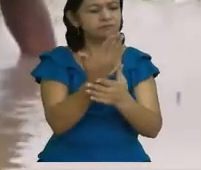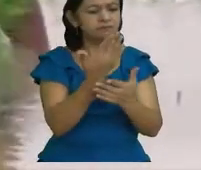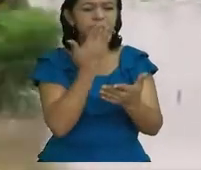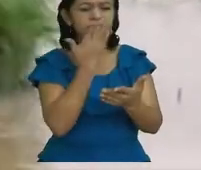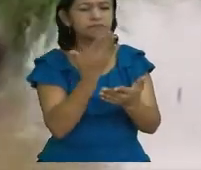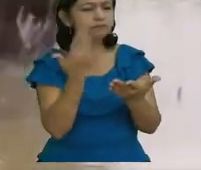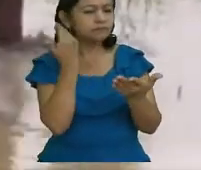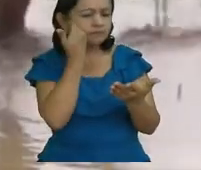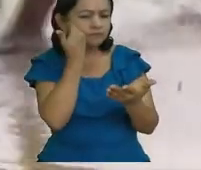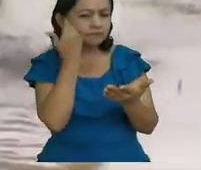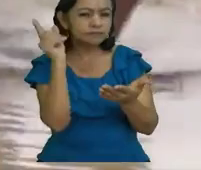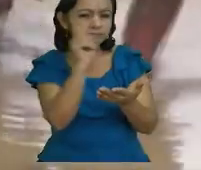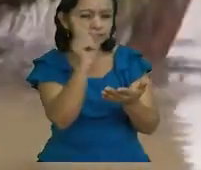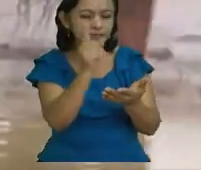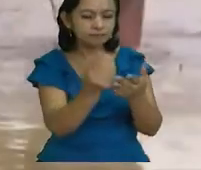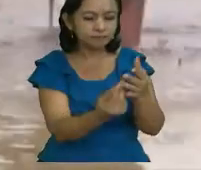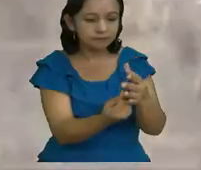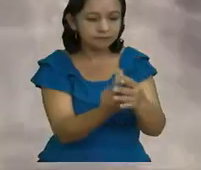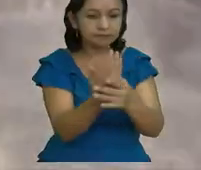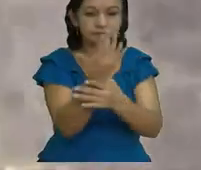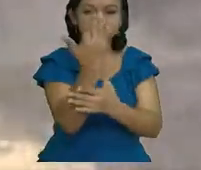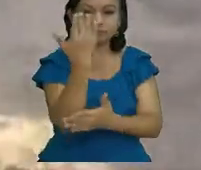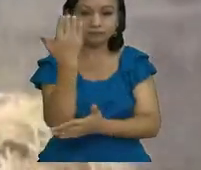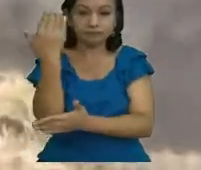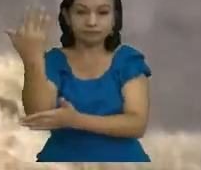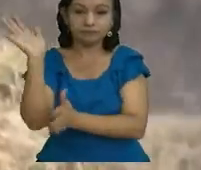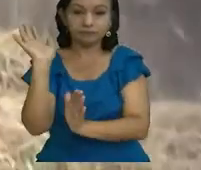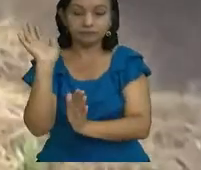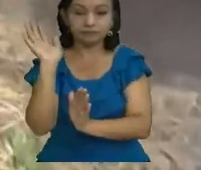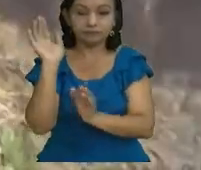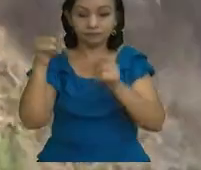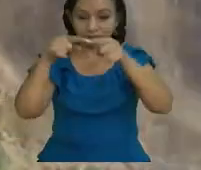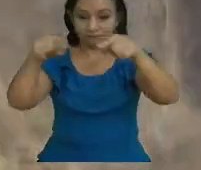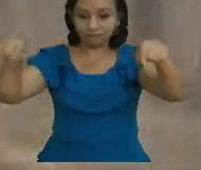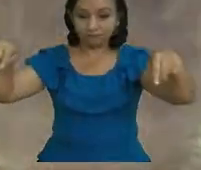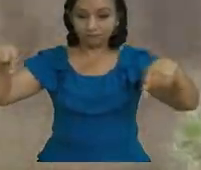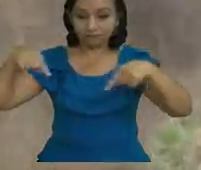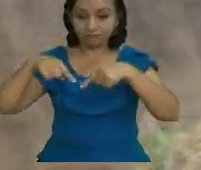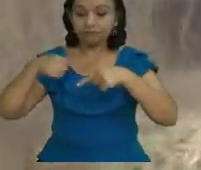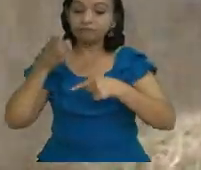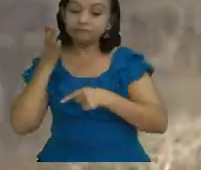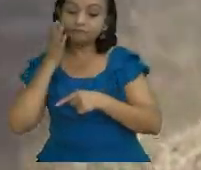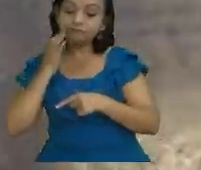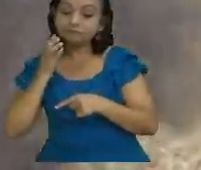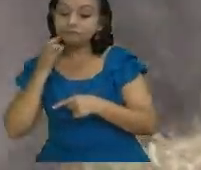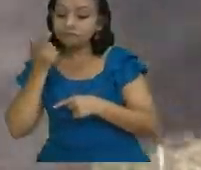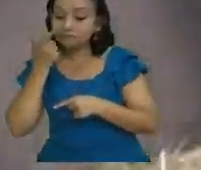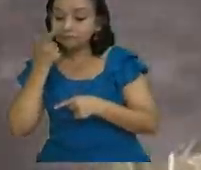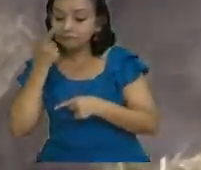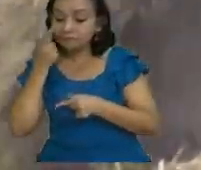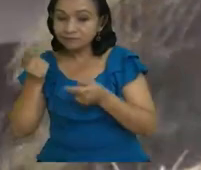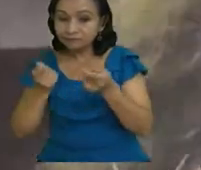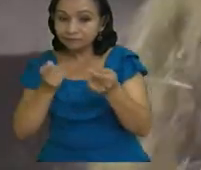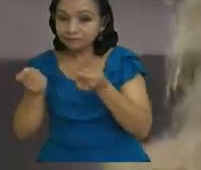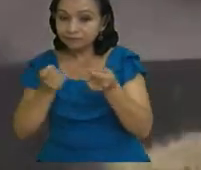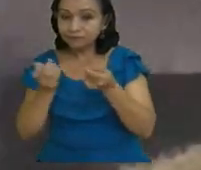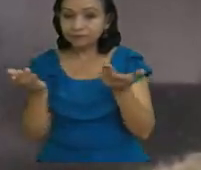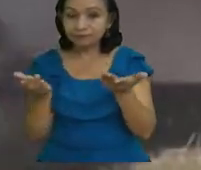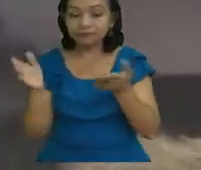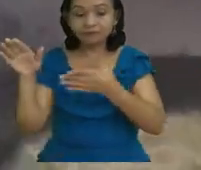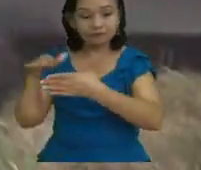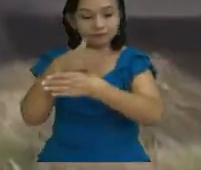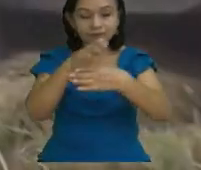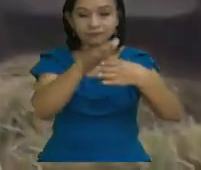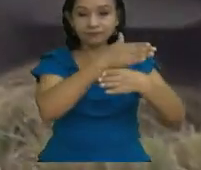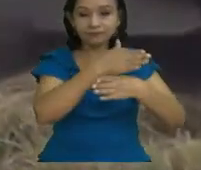Nos referimos a plantas que están siendo producidas en nuestros centros de desarrollo tecnológico, pero a niveles